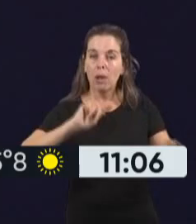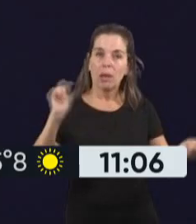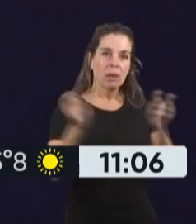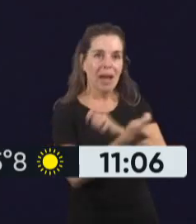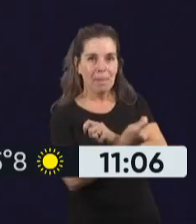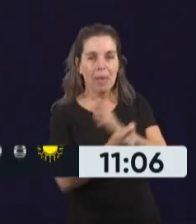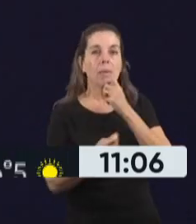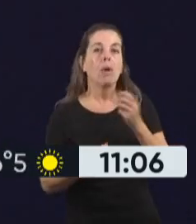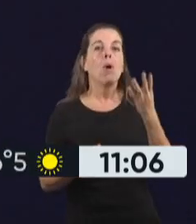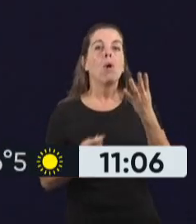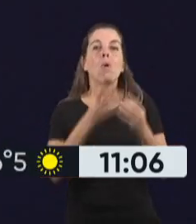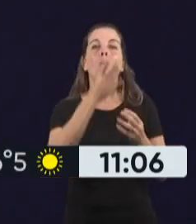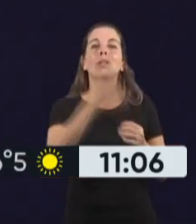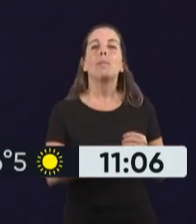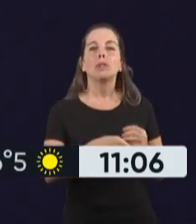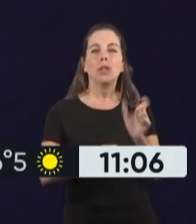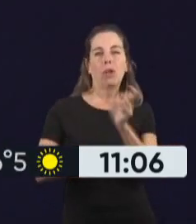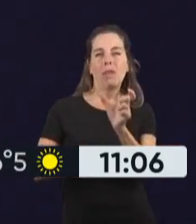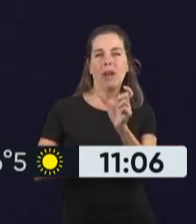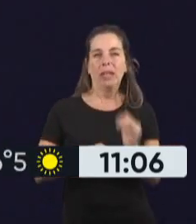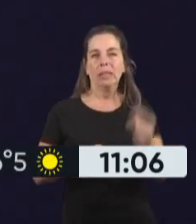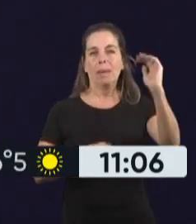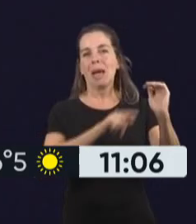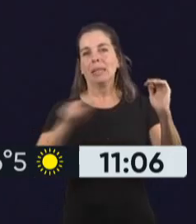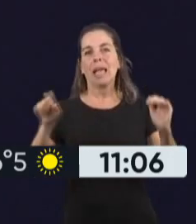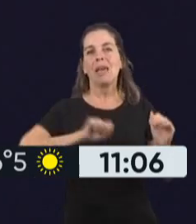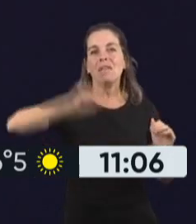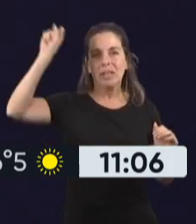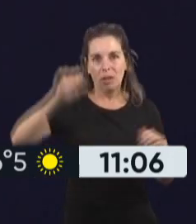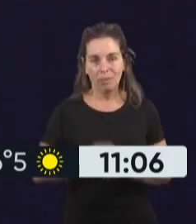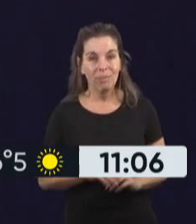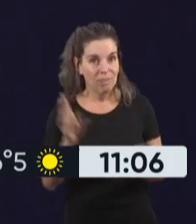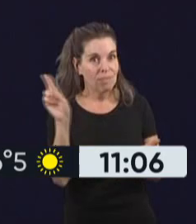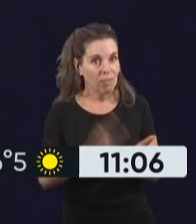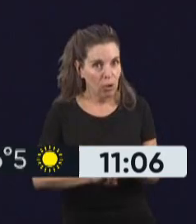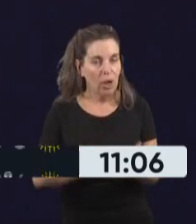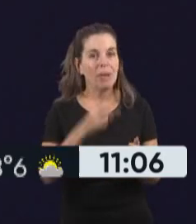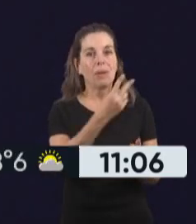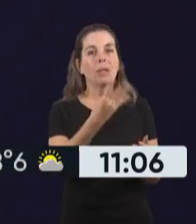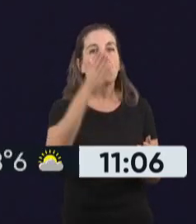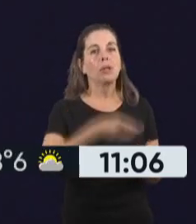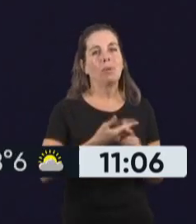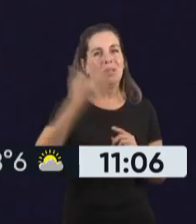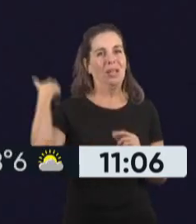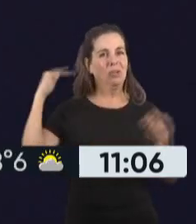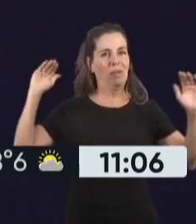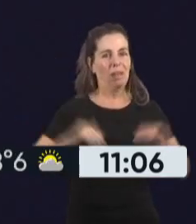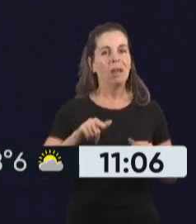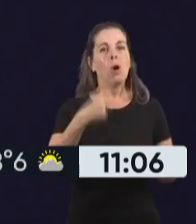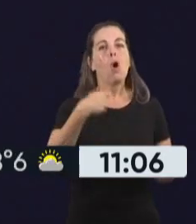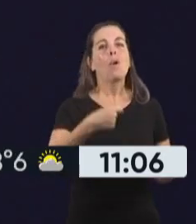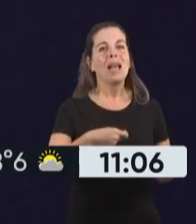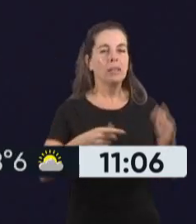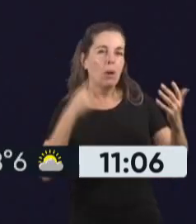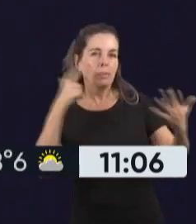la inflación, repito, con el doctor Fernández perdieron un 24%, con la presidencia de Milei en los